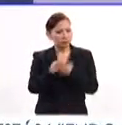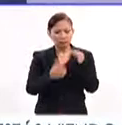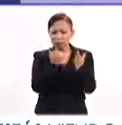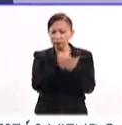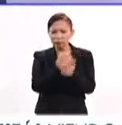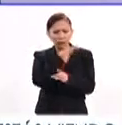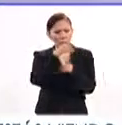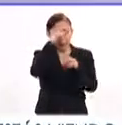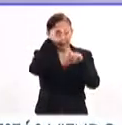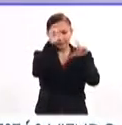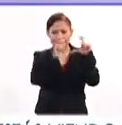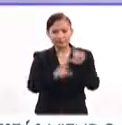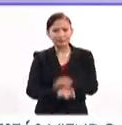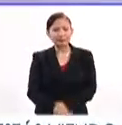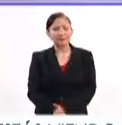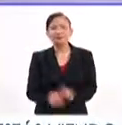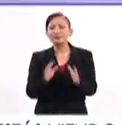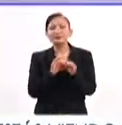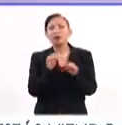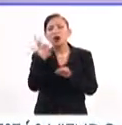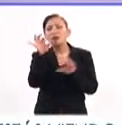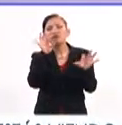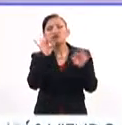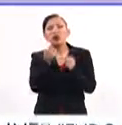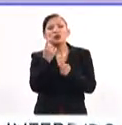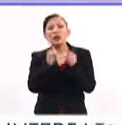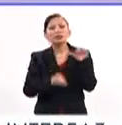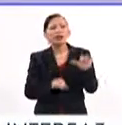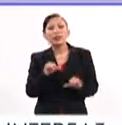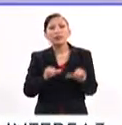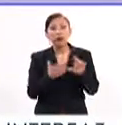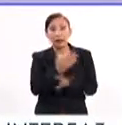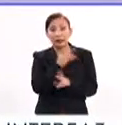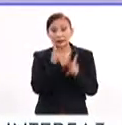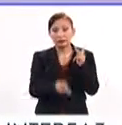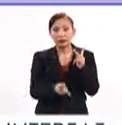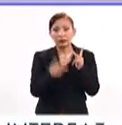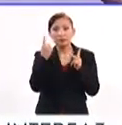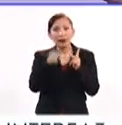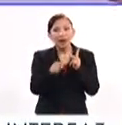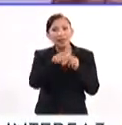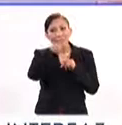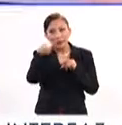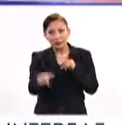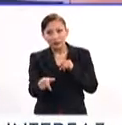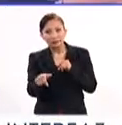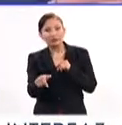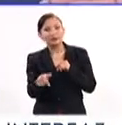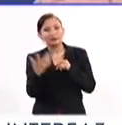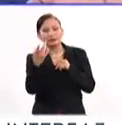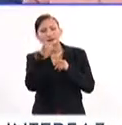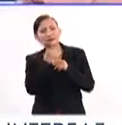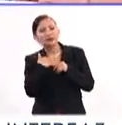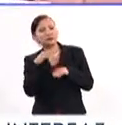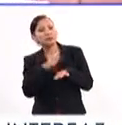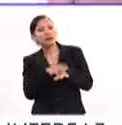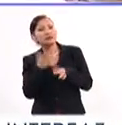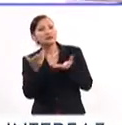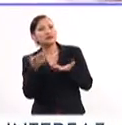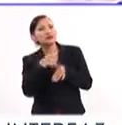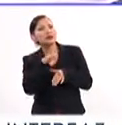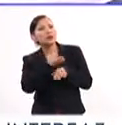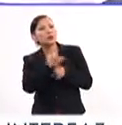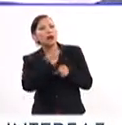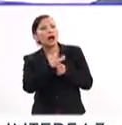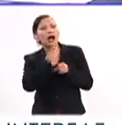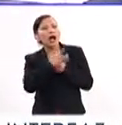ciudad y en todo el país. Pues platíquenos un poco de algunas de las actividades antes de irnos a corte para que después platiquemos un poco acerca de cuáles